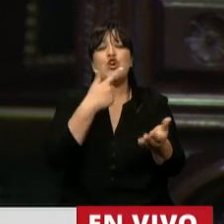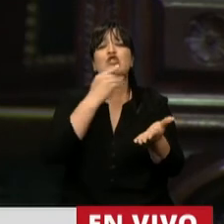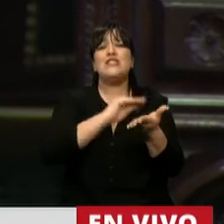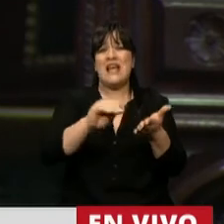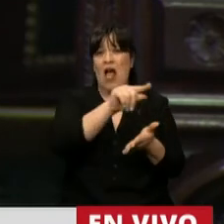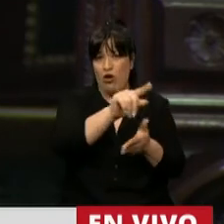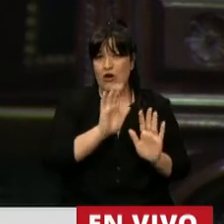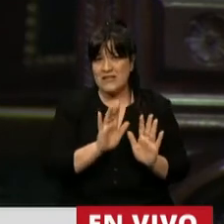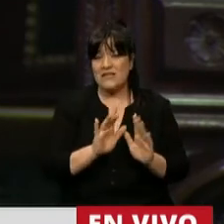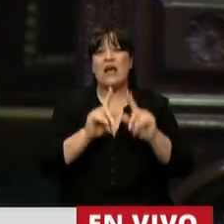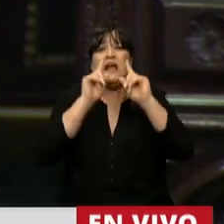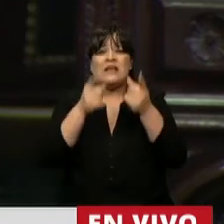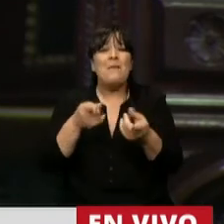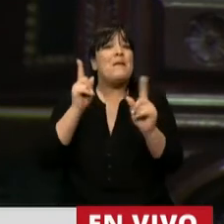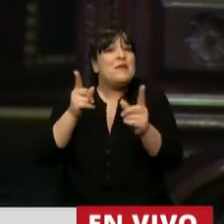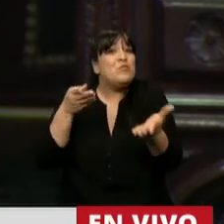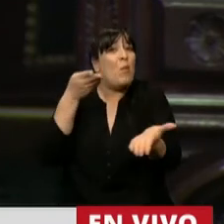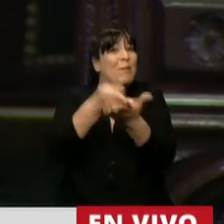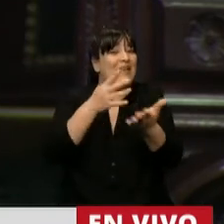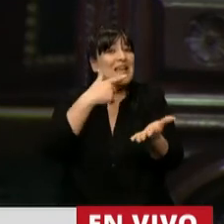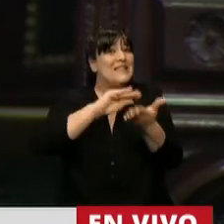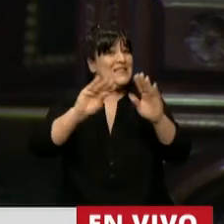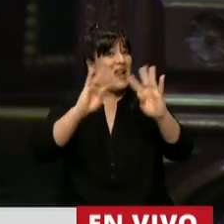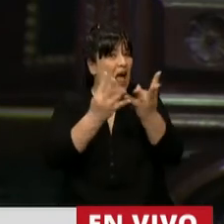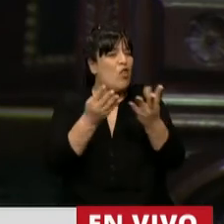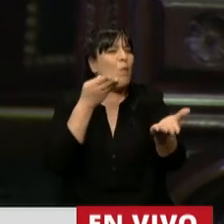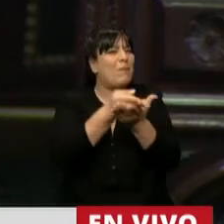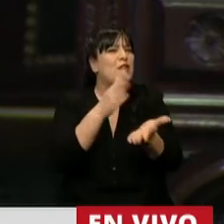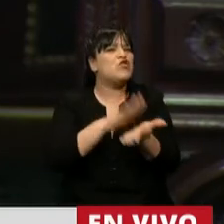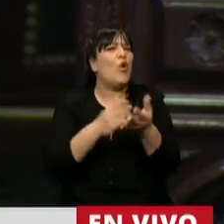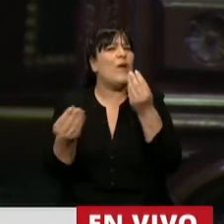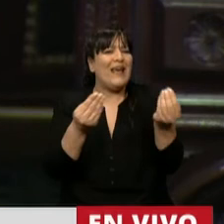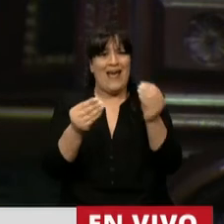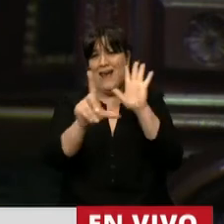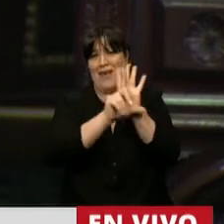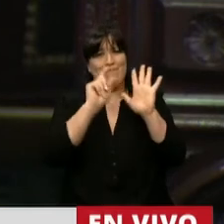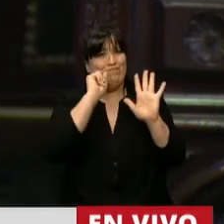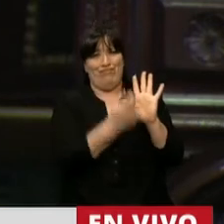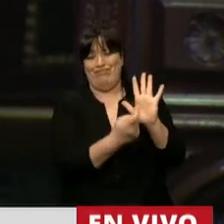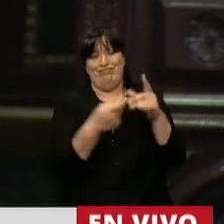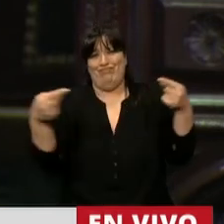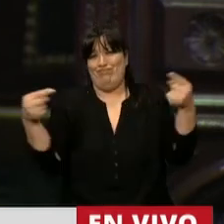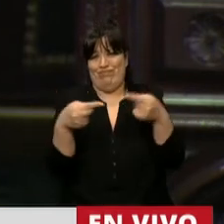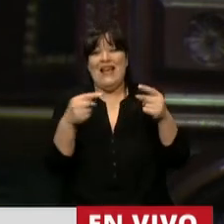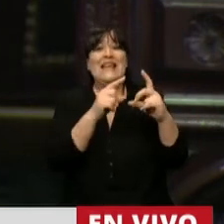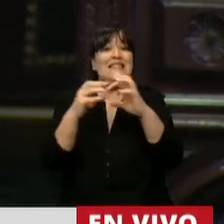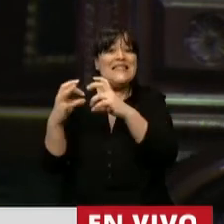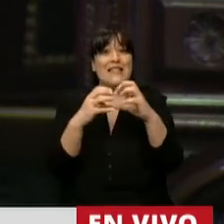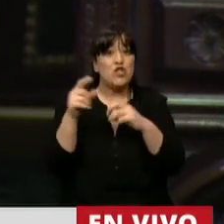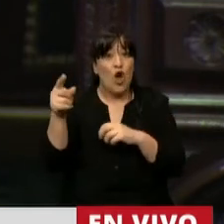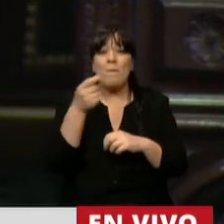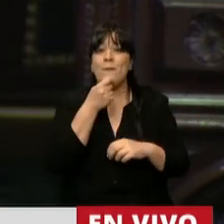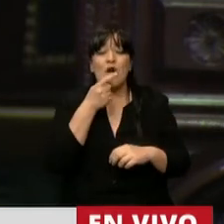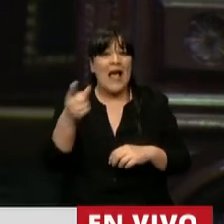senadores, a los senadores y a la petición del Senado en relación a la ilegitimidad que tienen las sesiones cuando